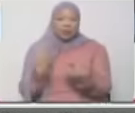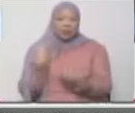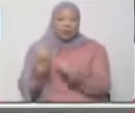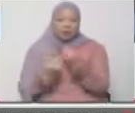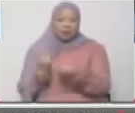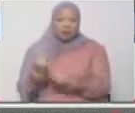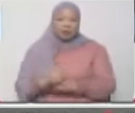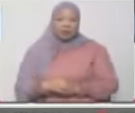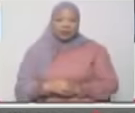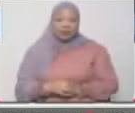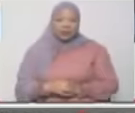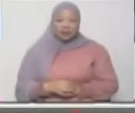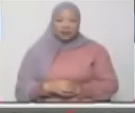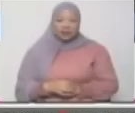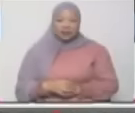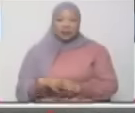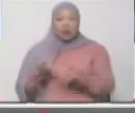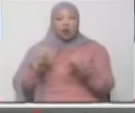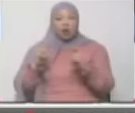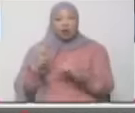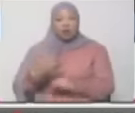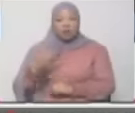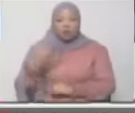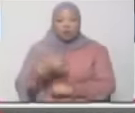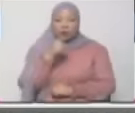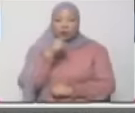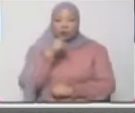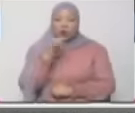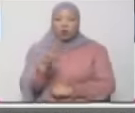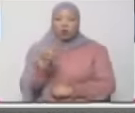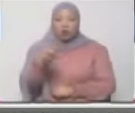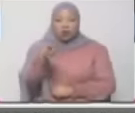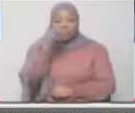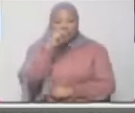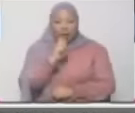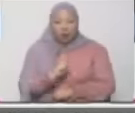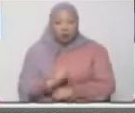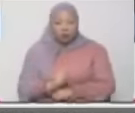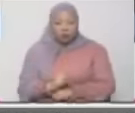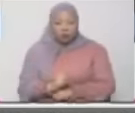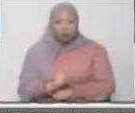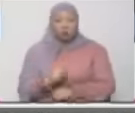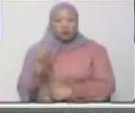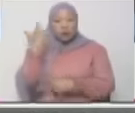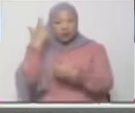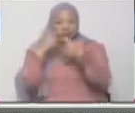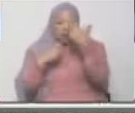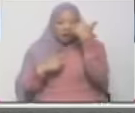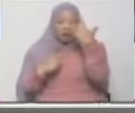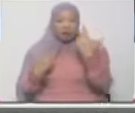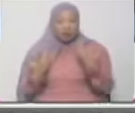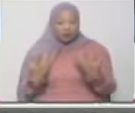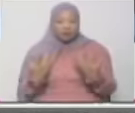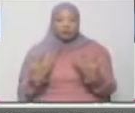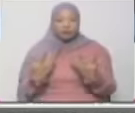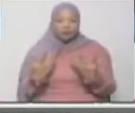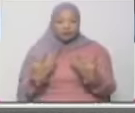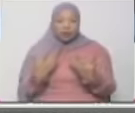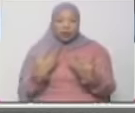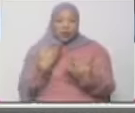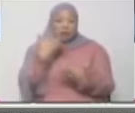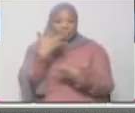ser. Este es un tema muy importante porque son 12 años en que el comandante Chávez dejó una marca